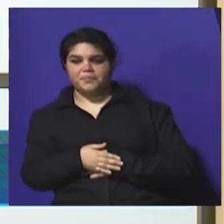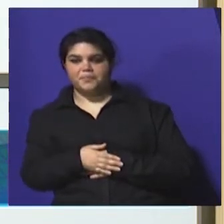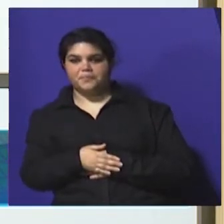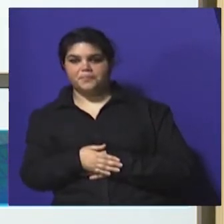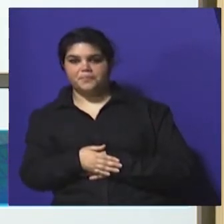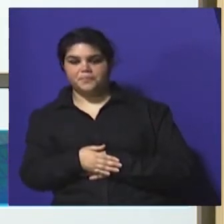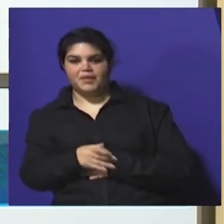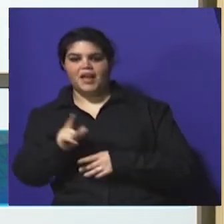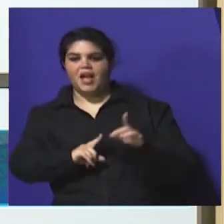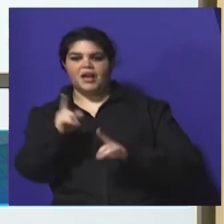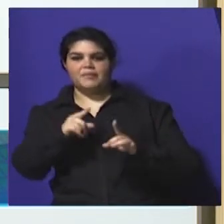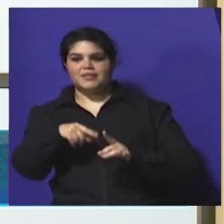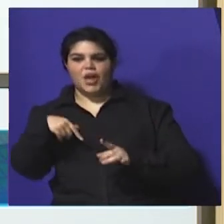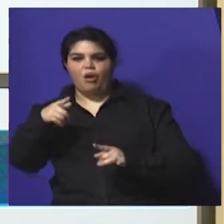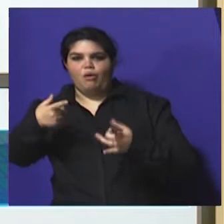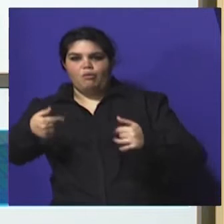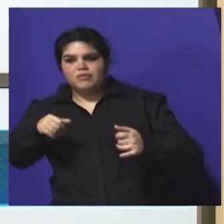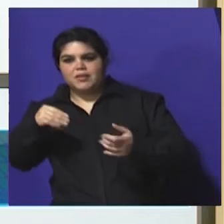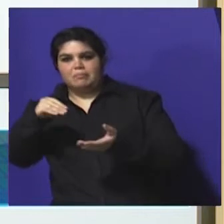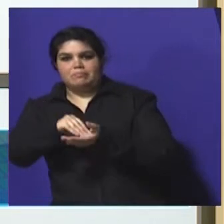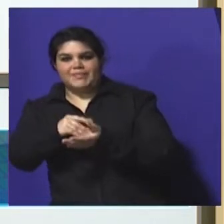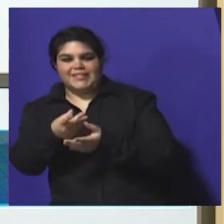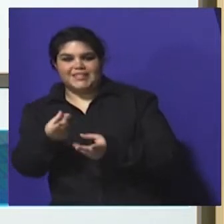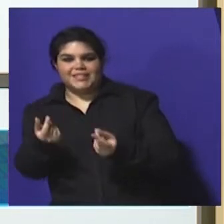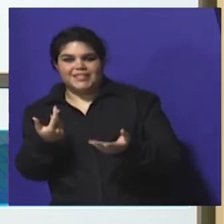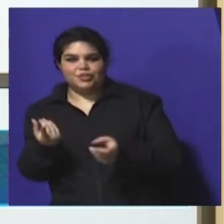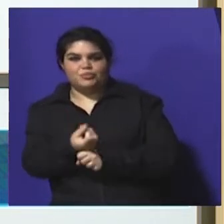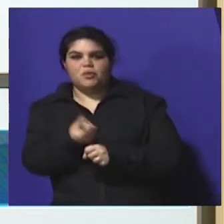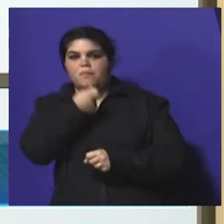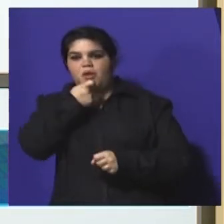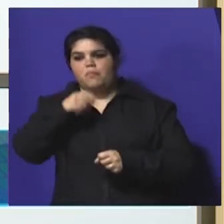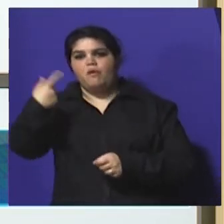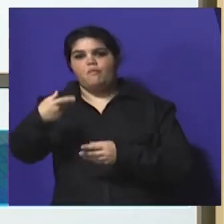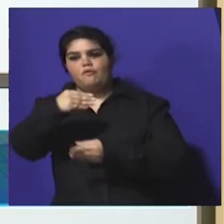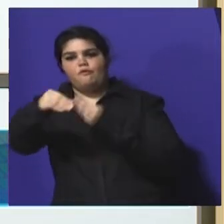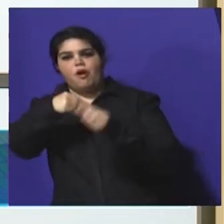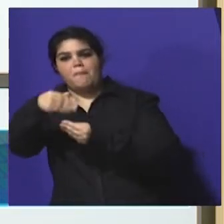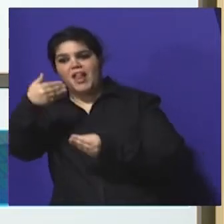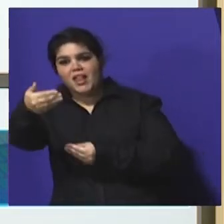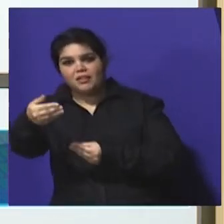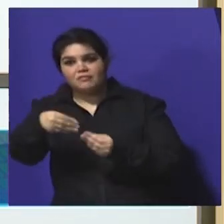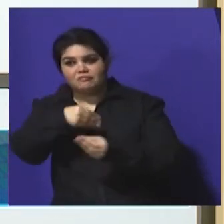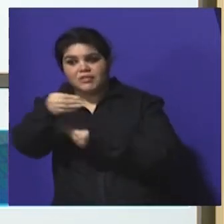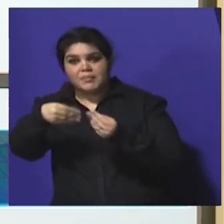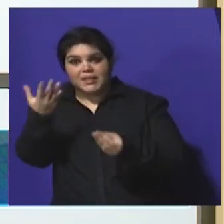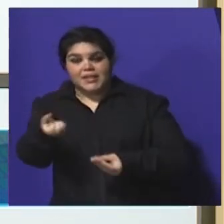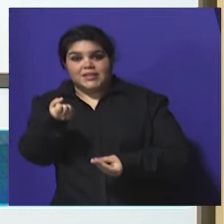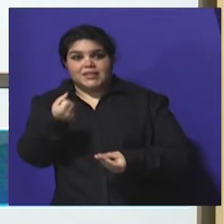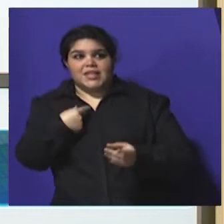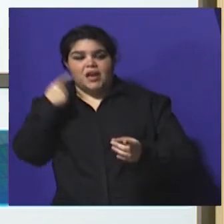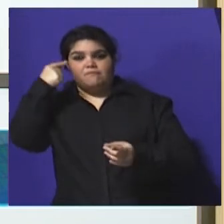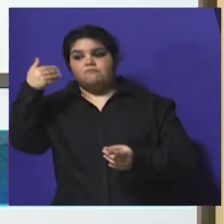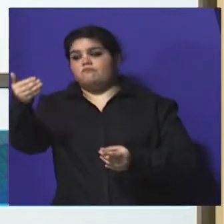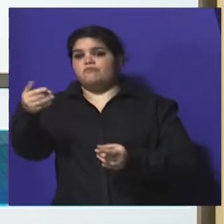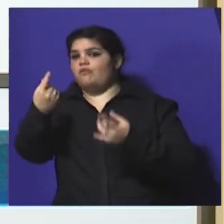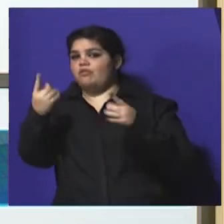otras necesidades si el día mañana querés tener una familia o cosas así hay que hay que pensar en otras cosas también